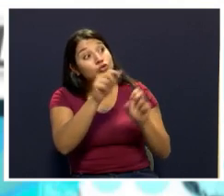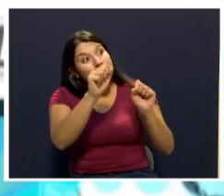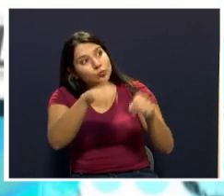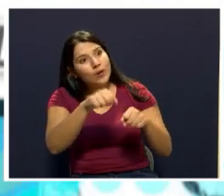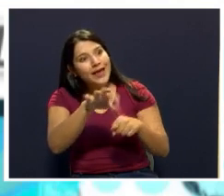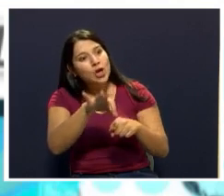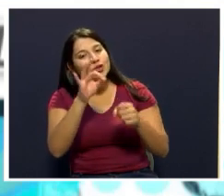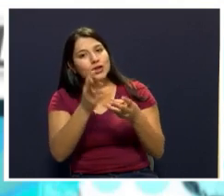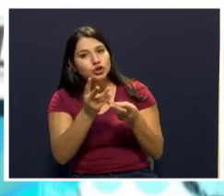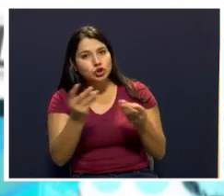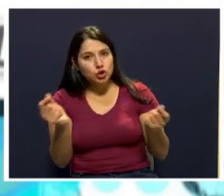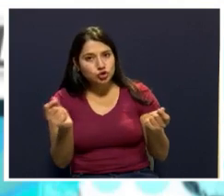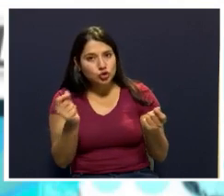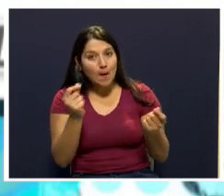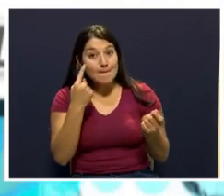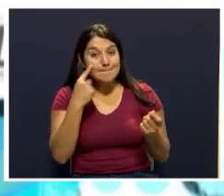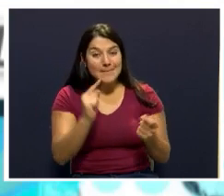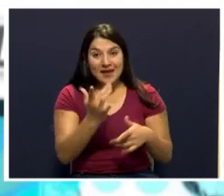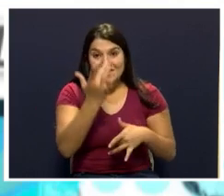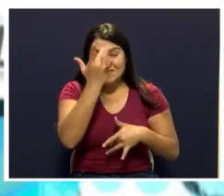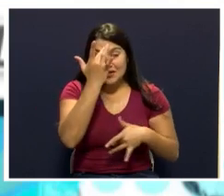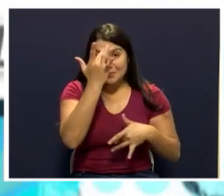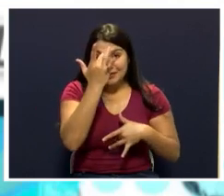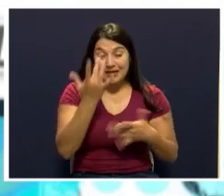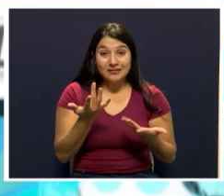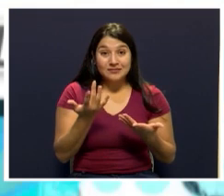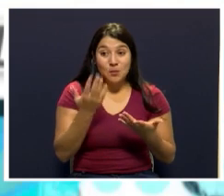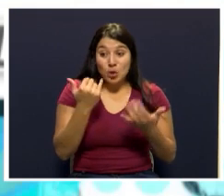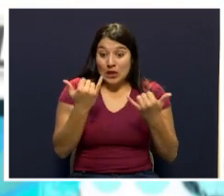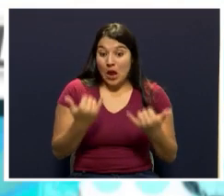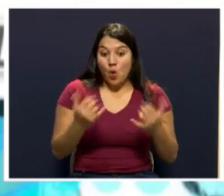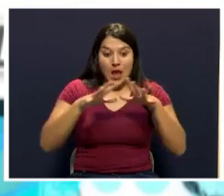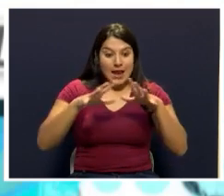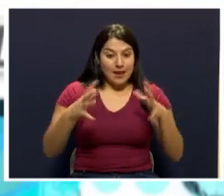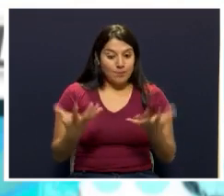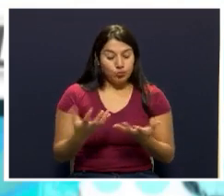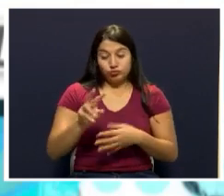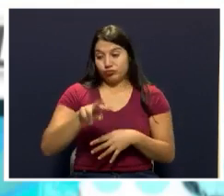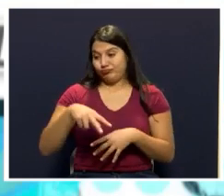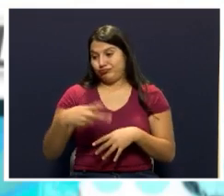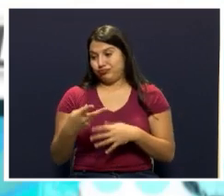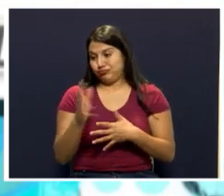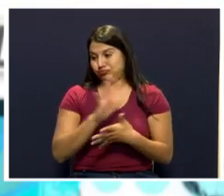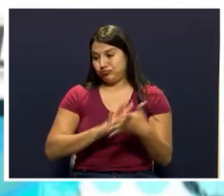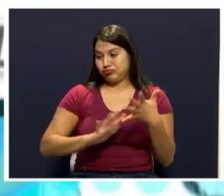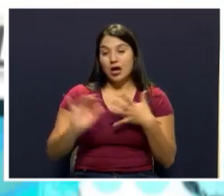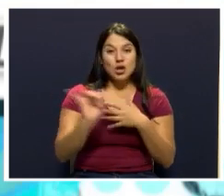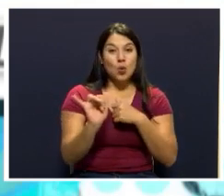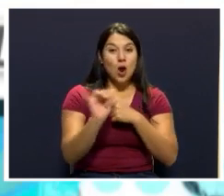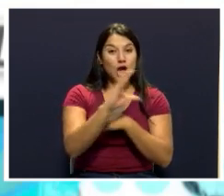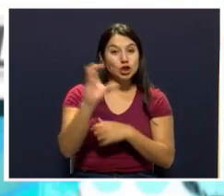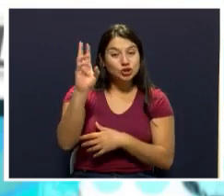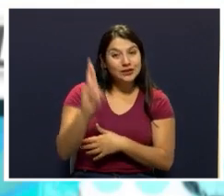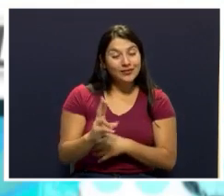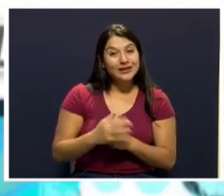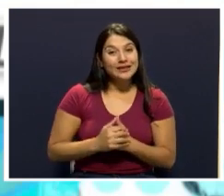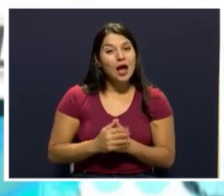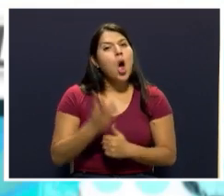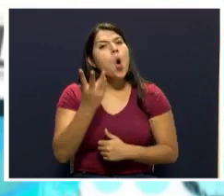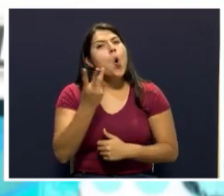una enfermedad que tiene al mundo de cabeza, al país de cabeza. ¿Qué demora o cuánto